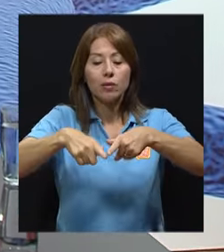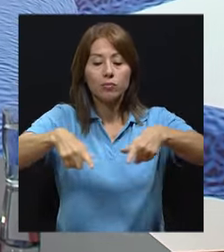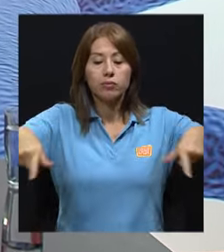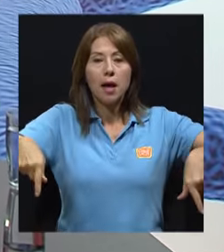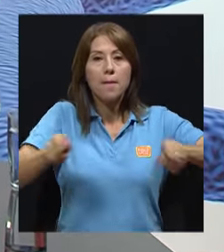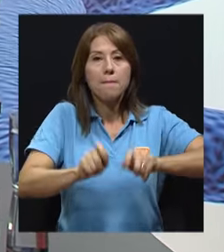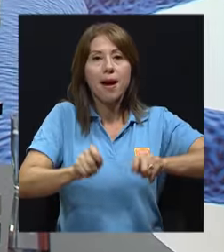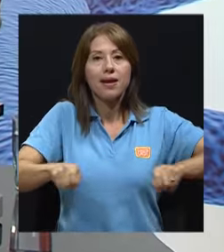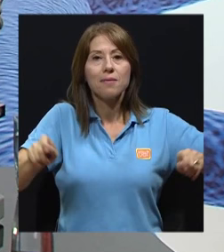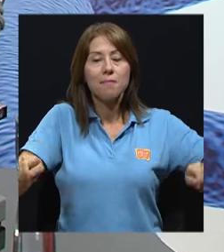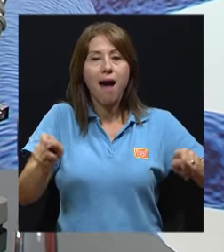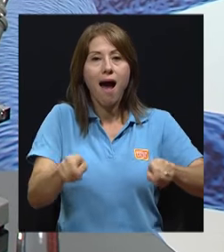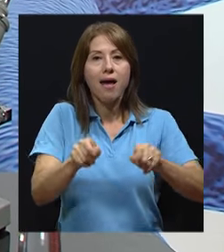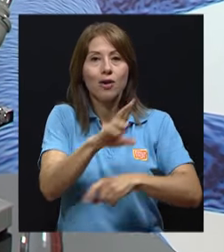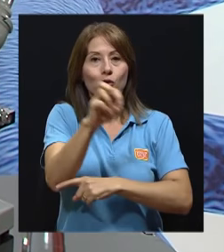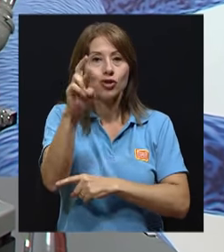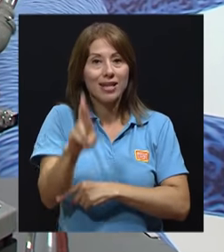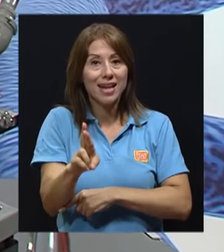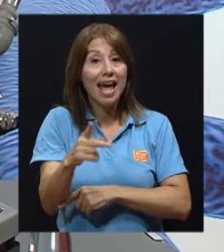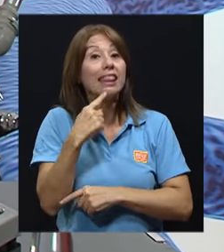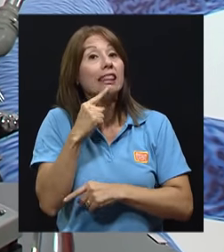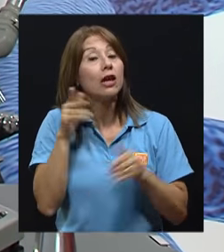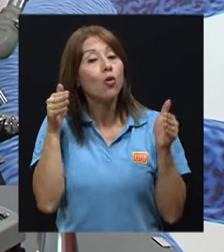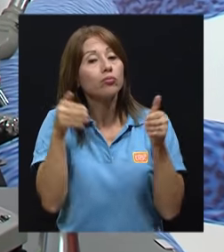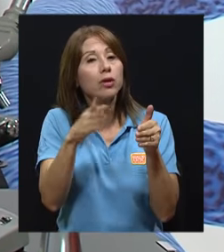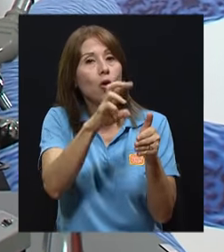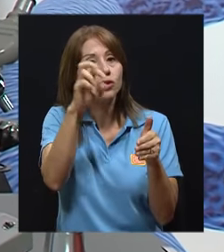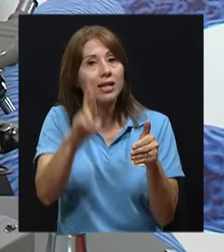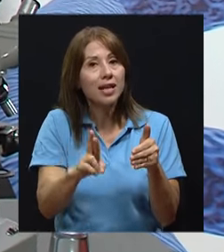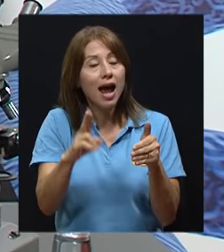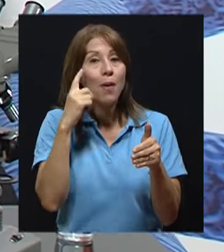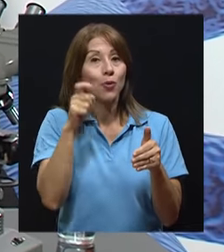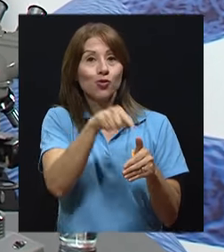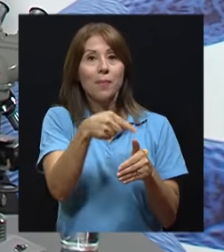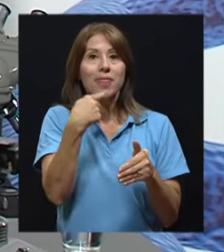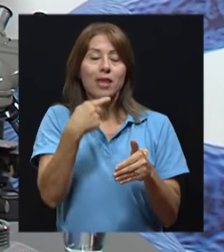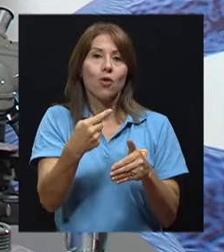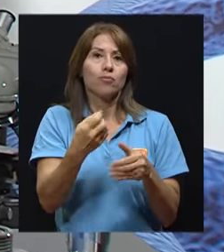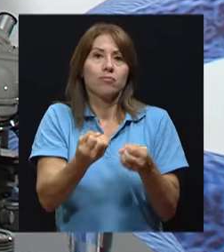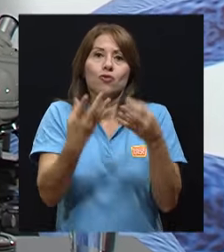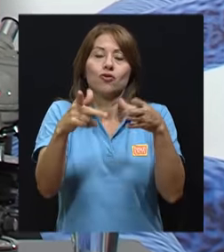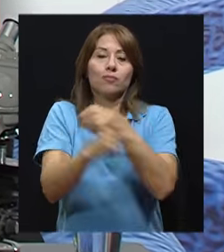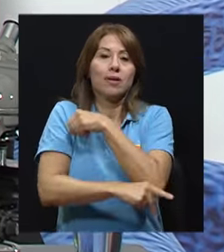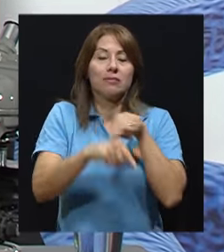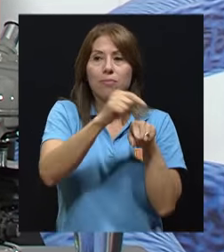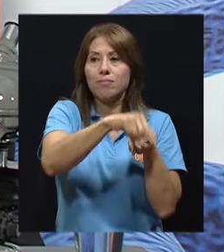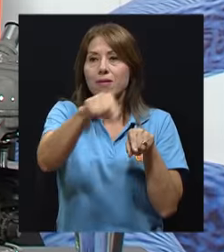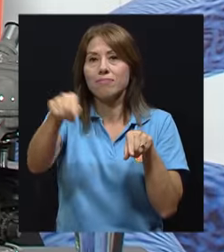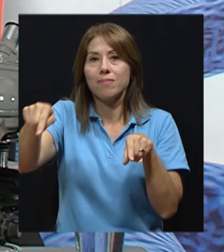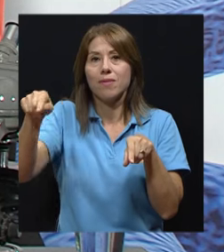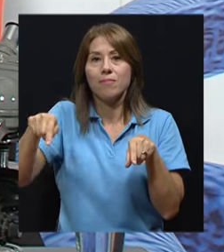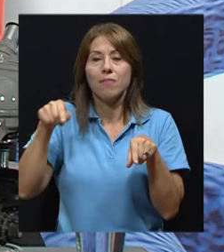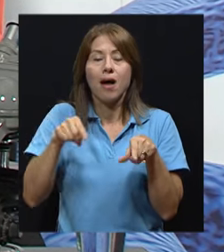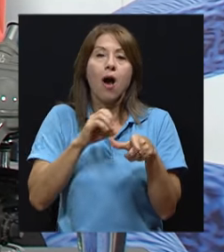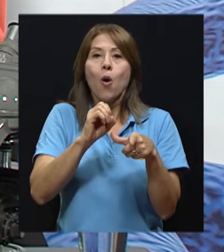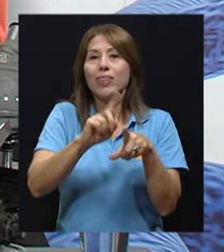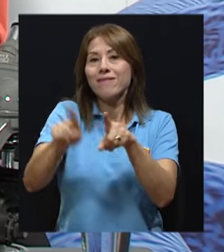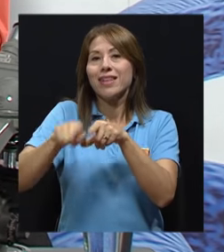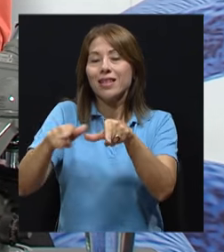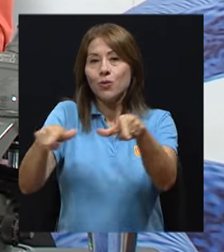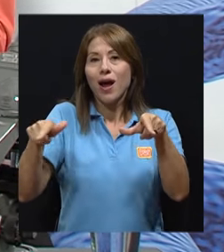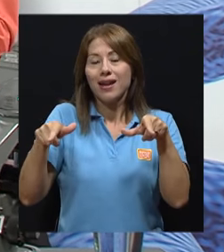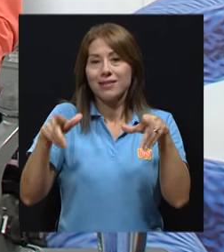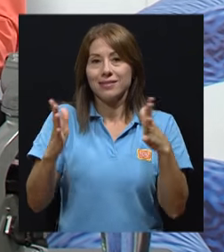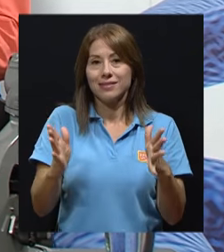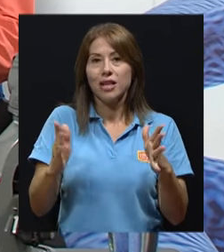en Costa Rica porque usted me decía ahorita en la pausa de que podemos hacer un recorrido geográfico de la Marimba porque yo tenía la idea que la Marimba era